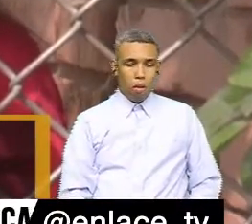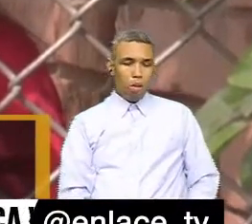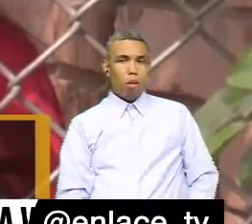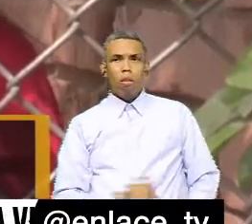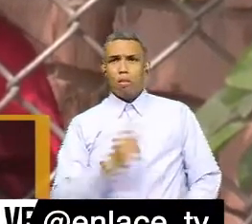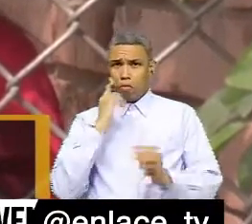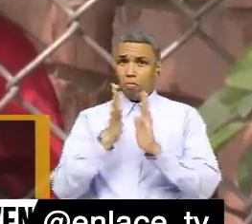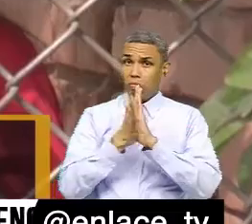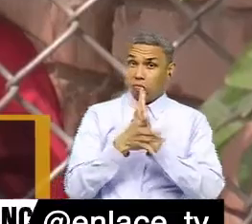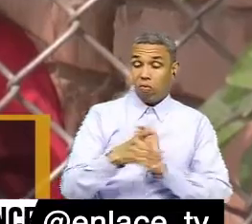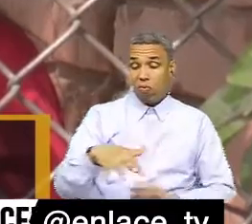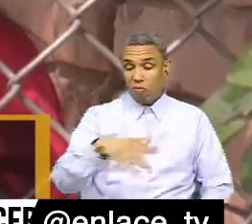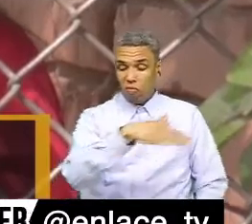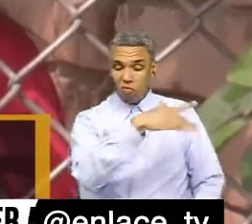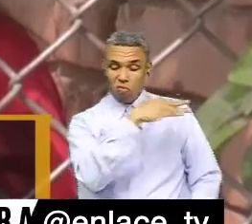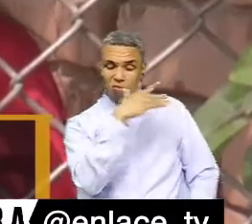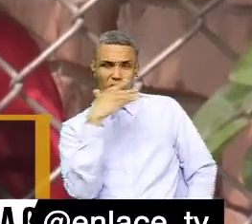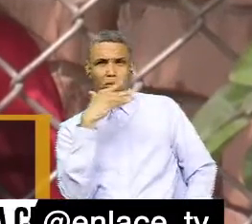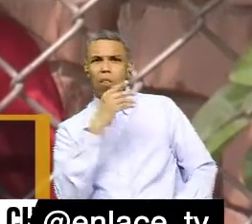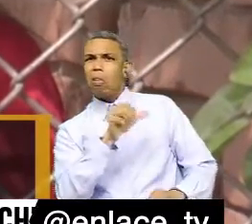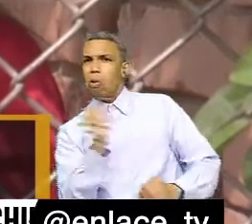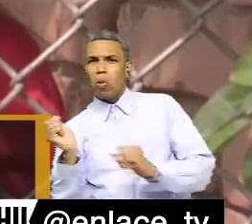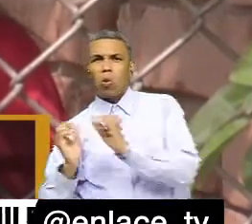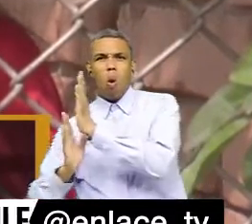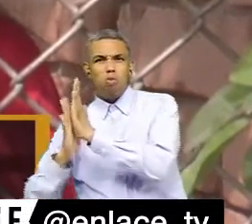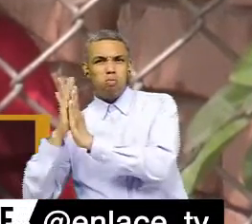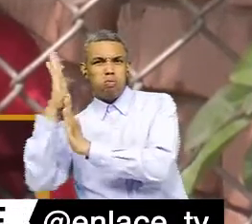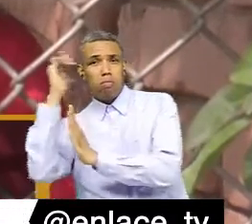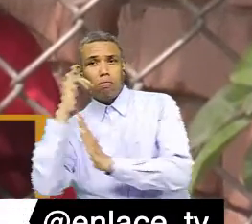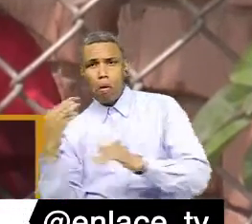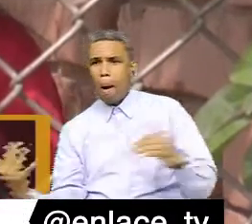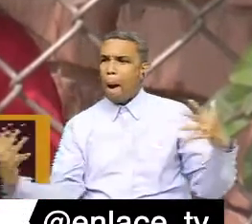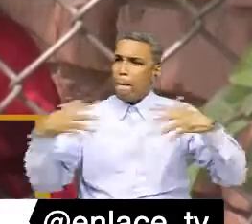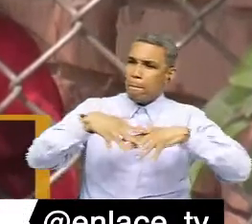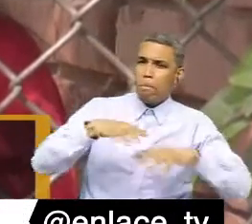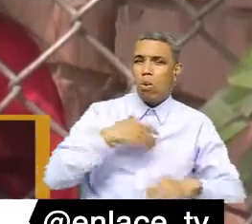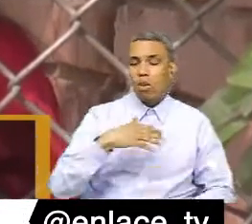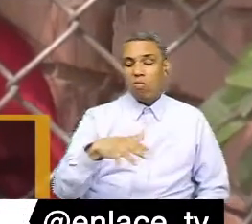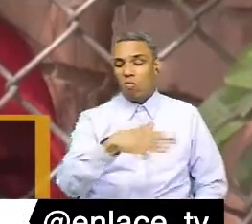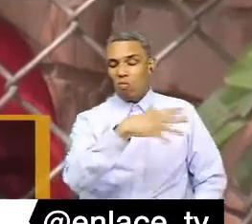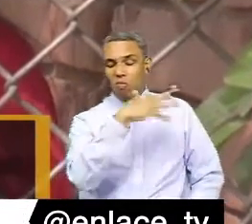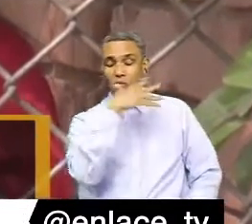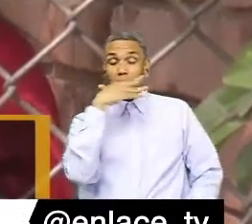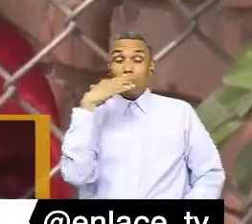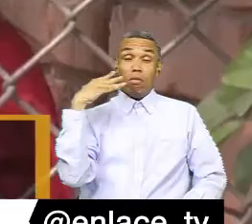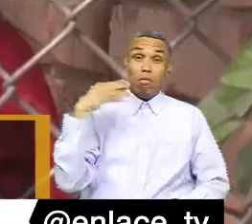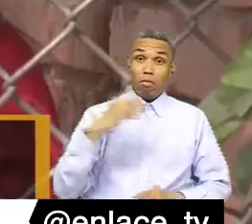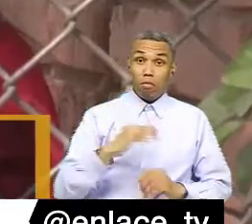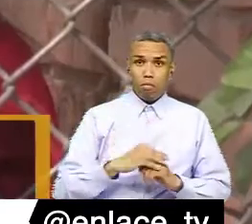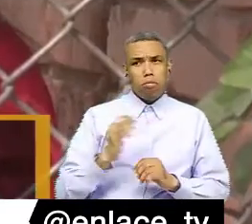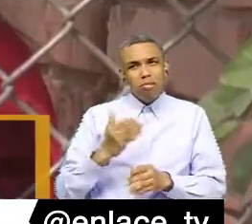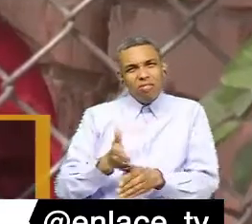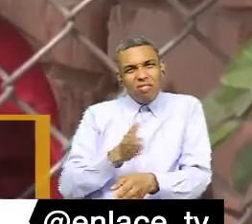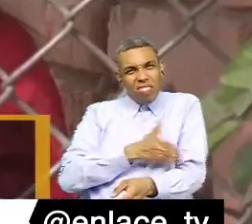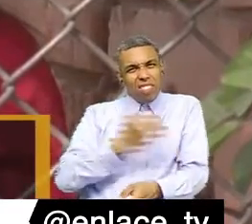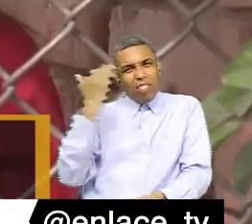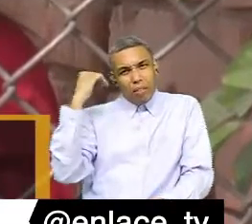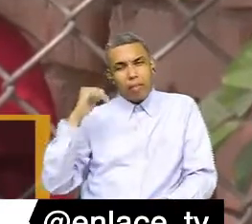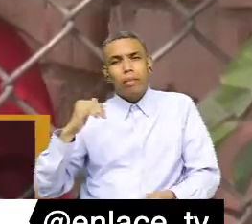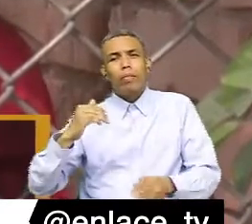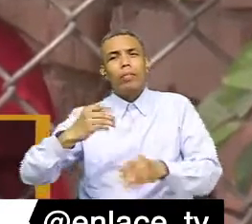otro agente químico que la administración saliente la del doctor juan carlos del doctor juan carlos sierra